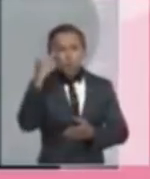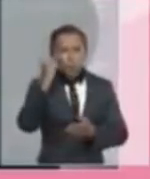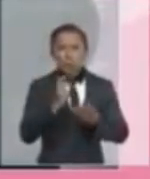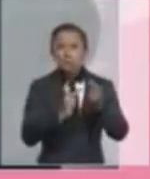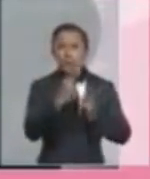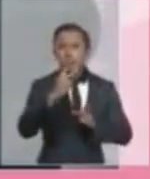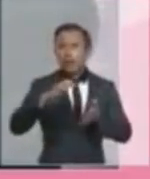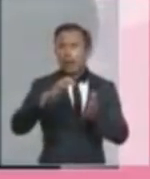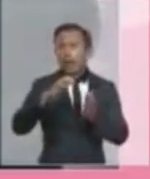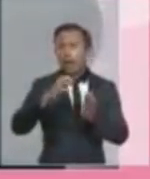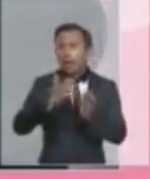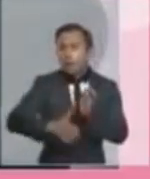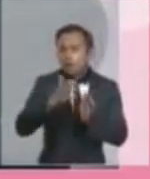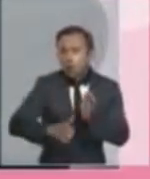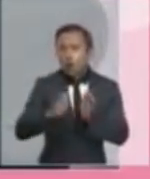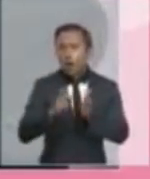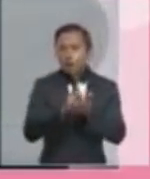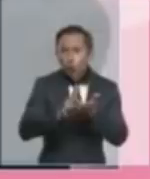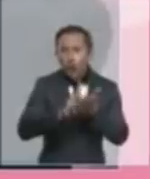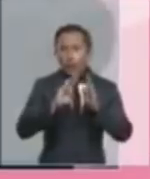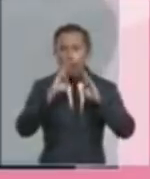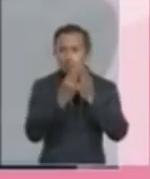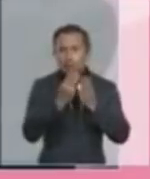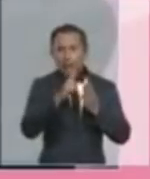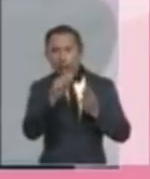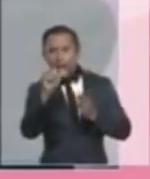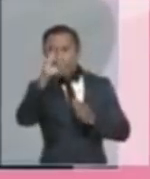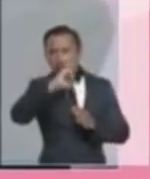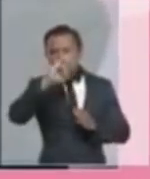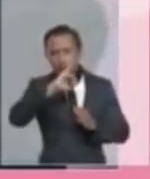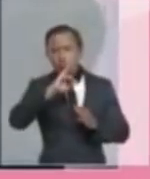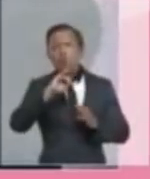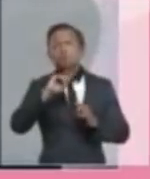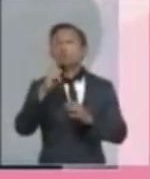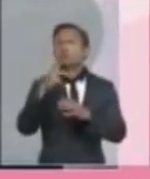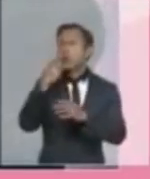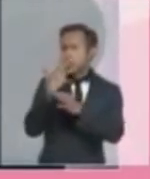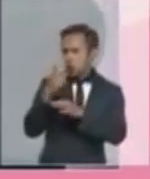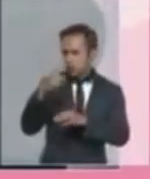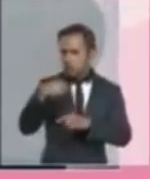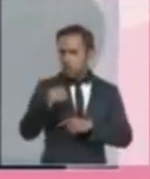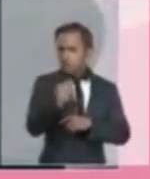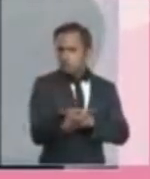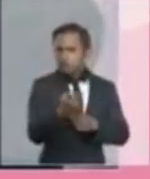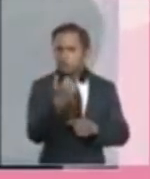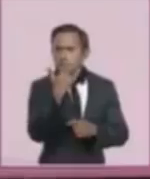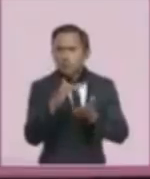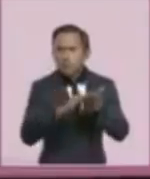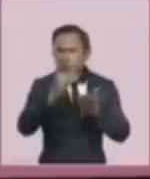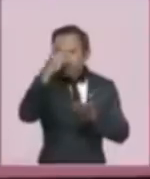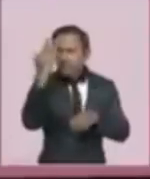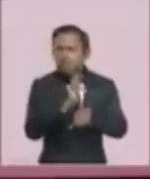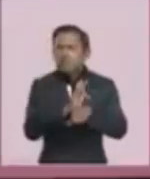que matan, los jefes de los grupos criminales. ¿Quiénes se podrían beneficiar de esa amnistía que propone? Primero aclarar que la